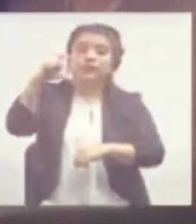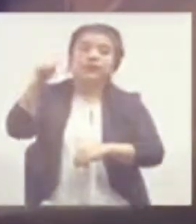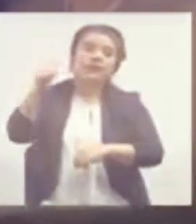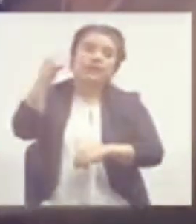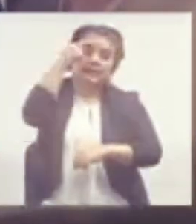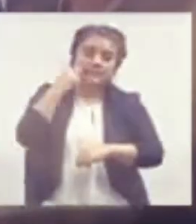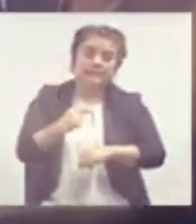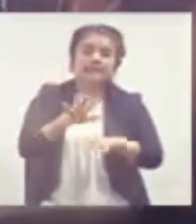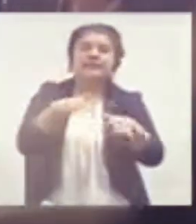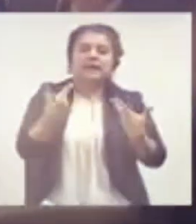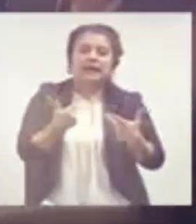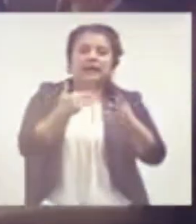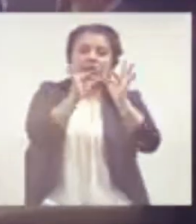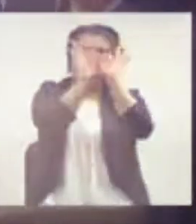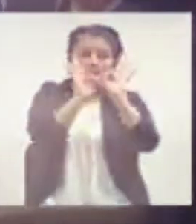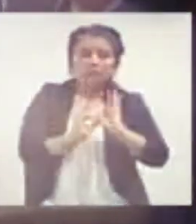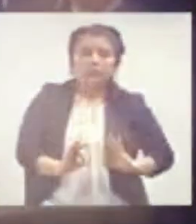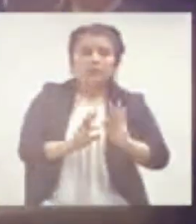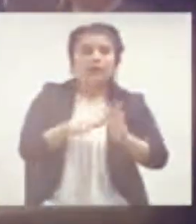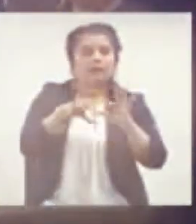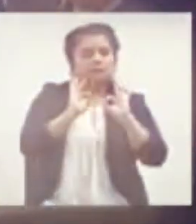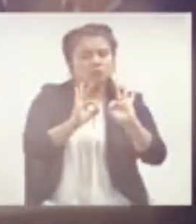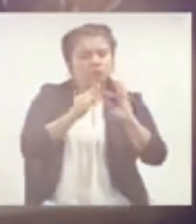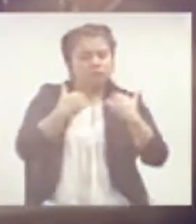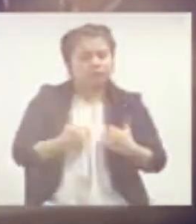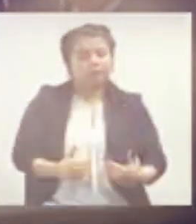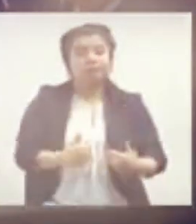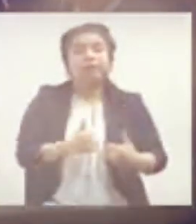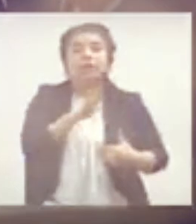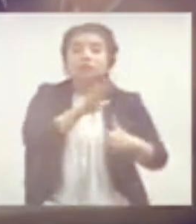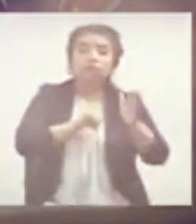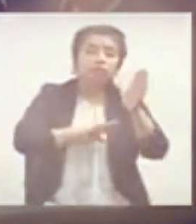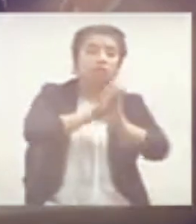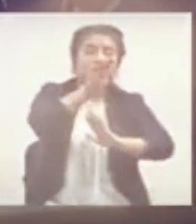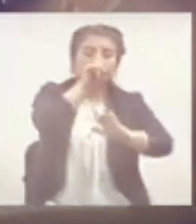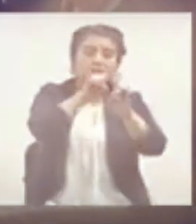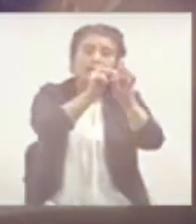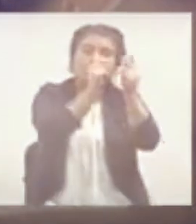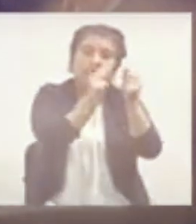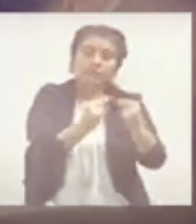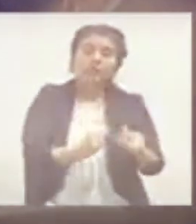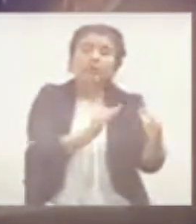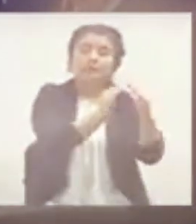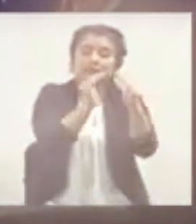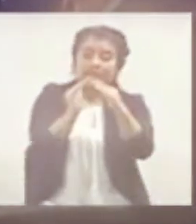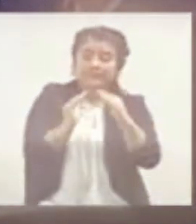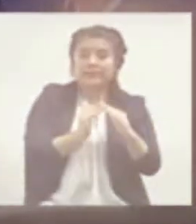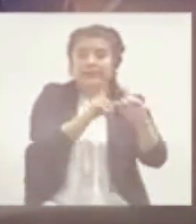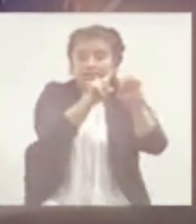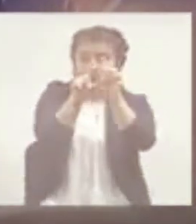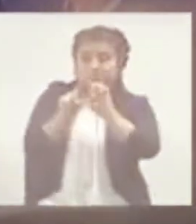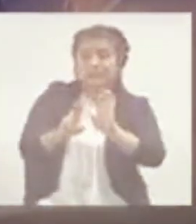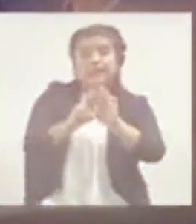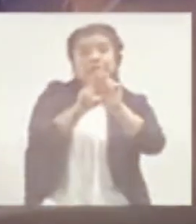es resultado de gran medida de la suma de talentos experimentados en el desarrollo y financiamiento de vivienda, que la diversidad de